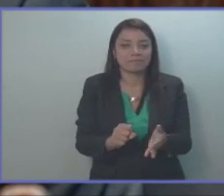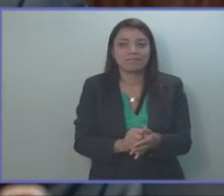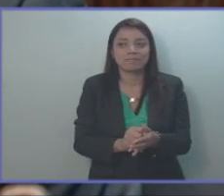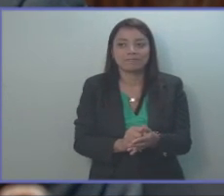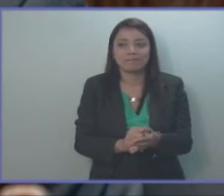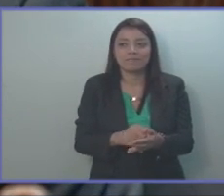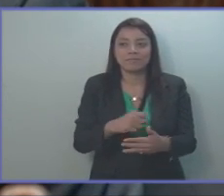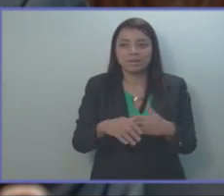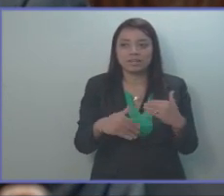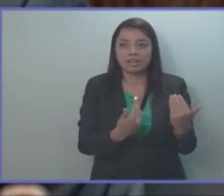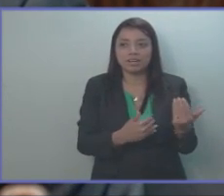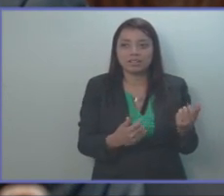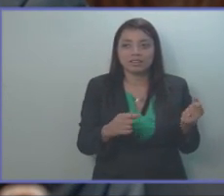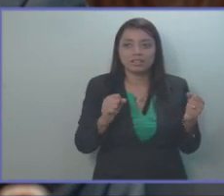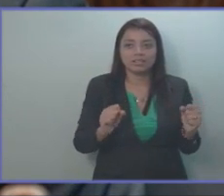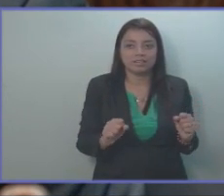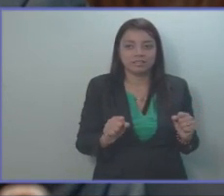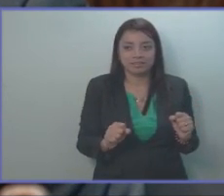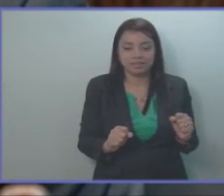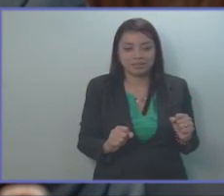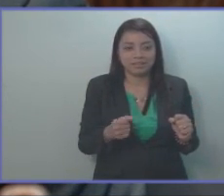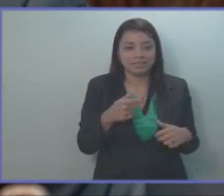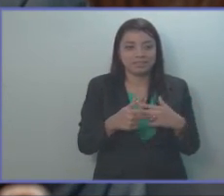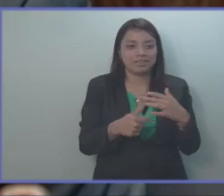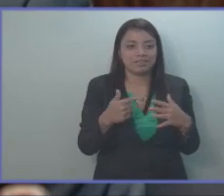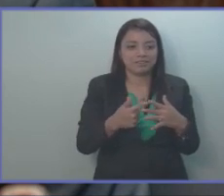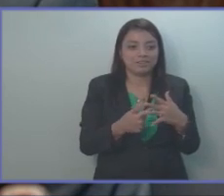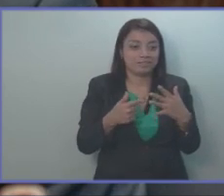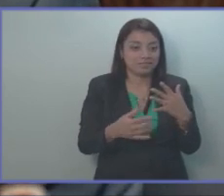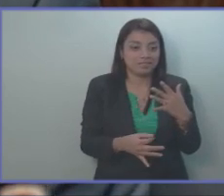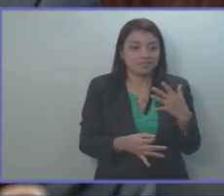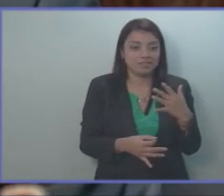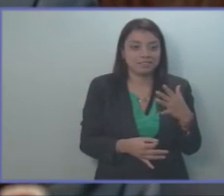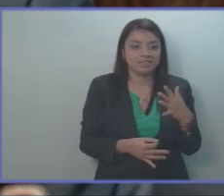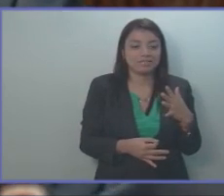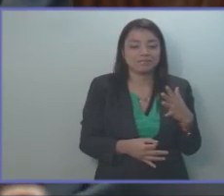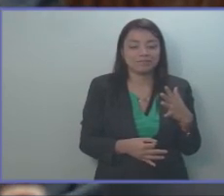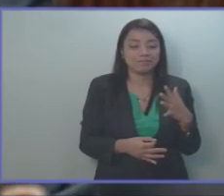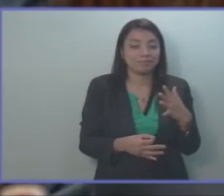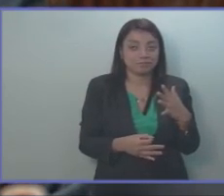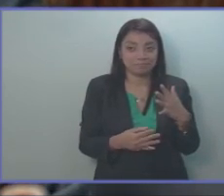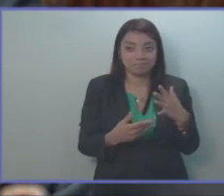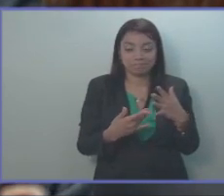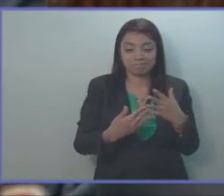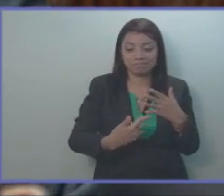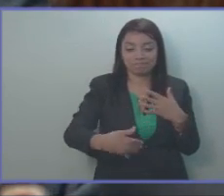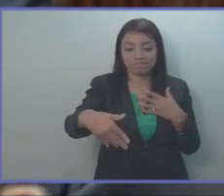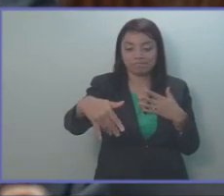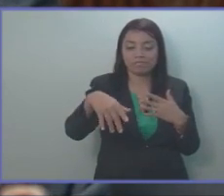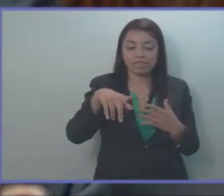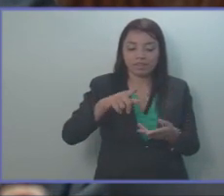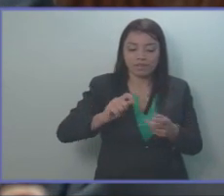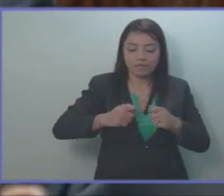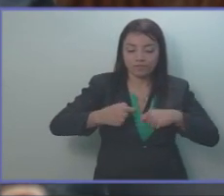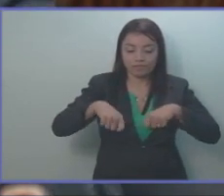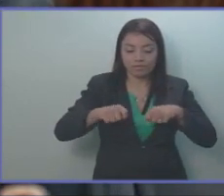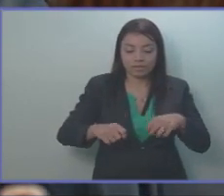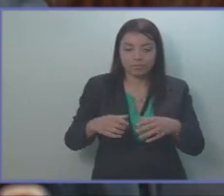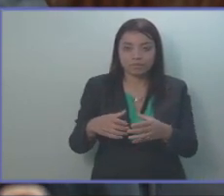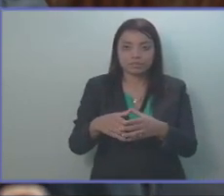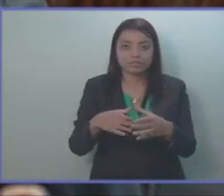Legislativo para los efectos legales consiguientes. y tiene la firma de todos